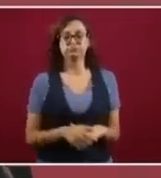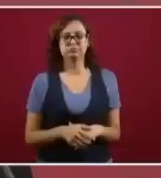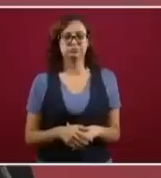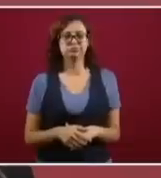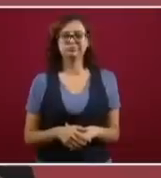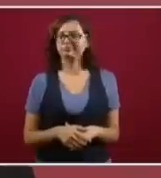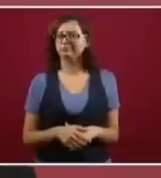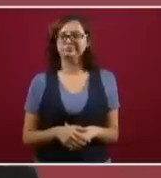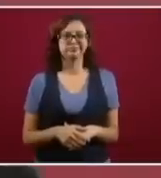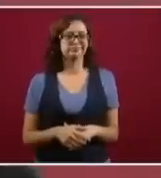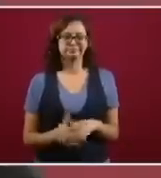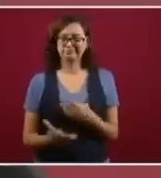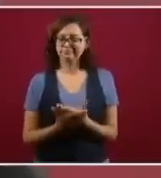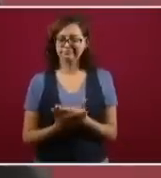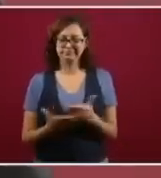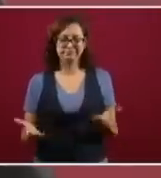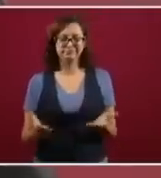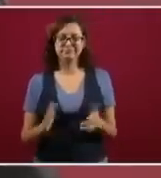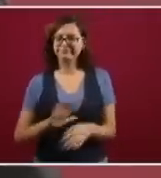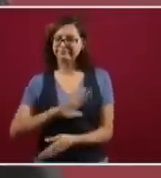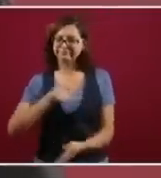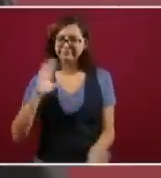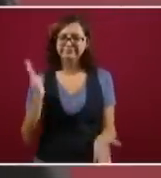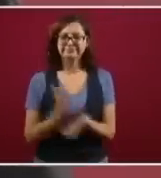Entonces, eso se termina.